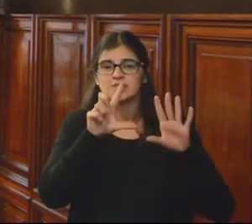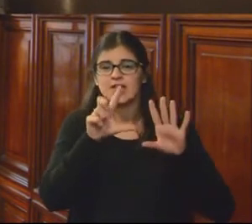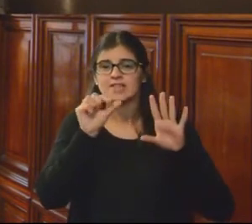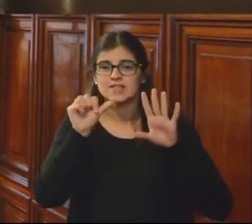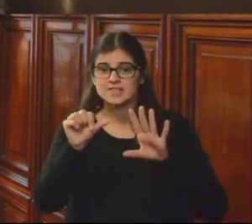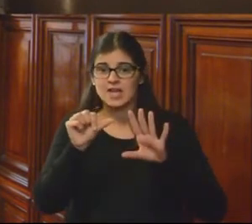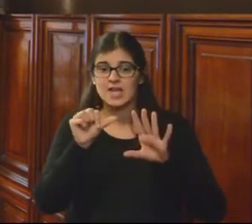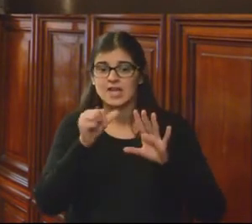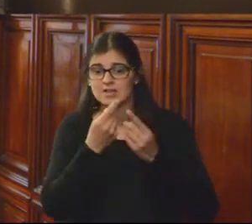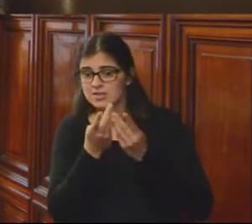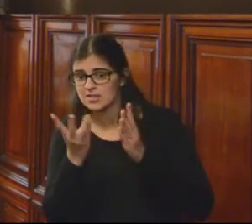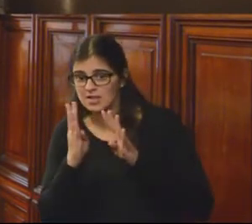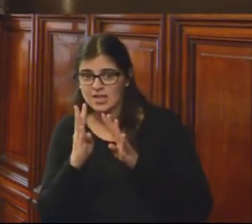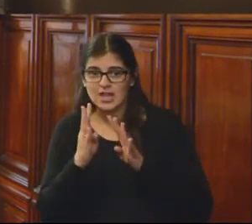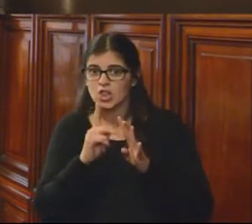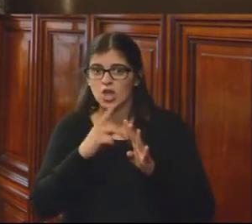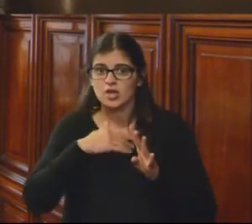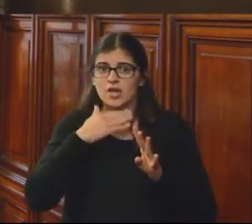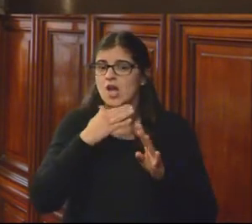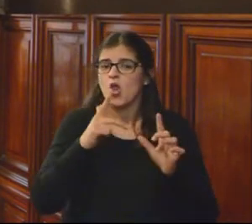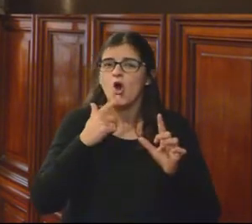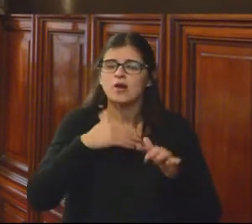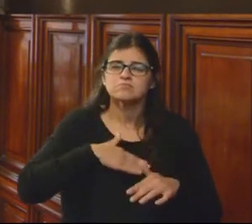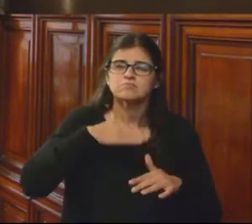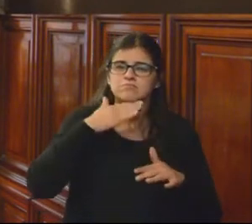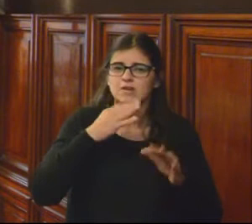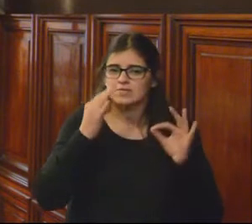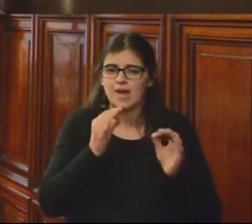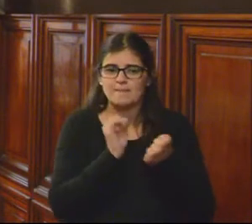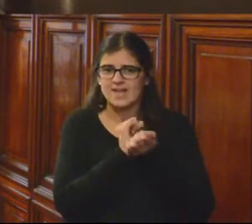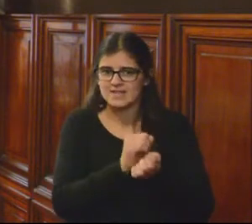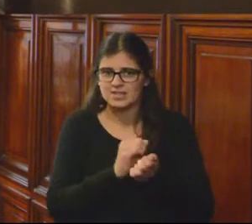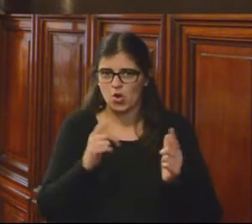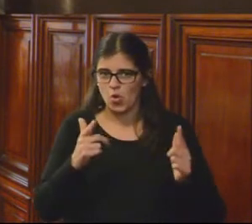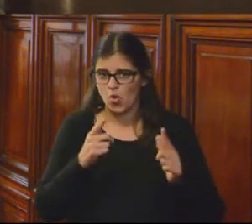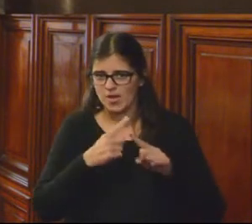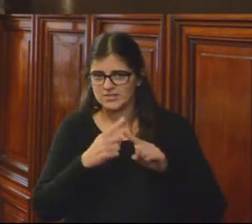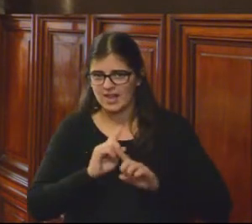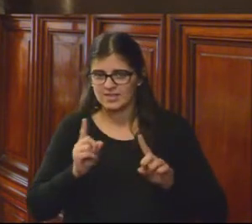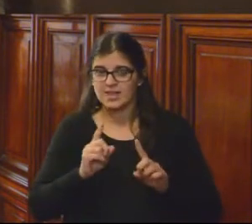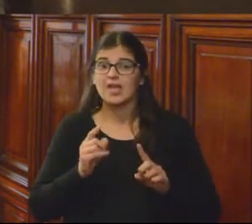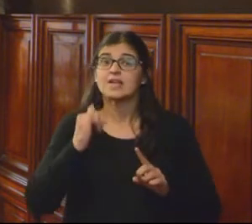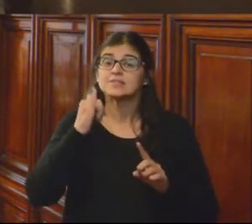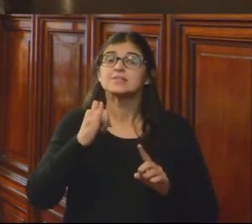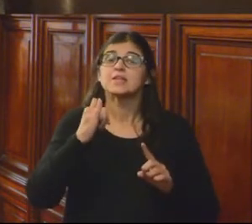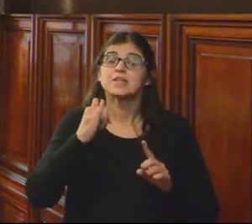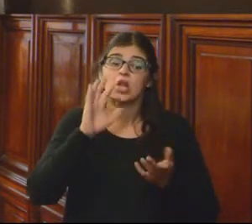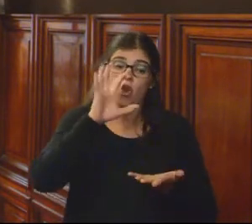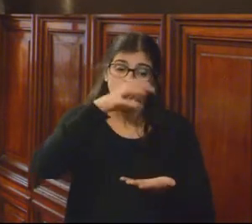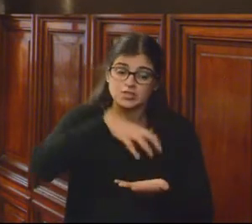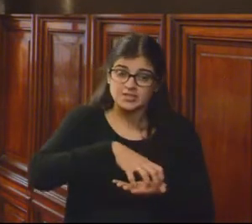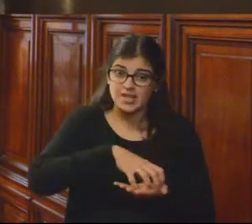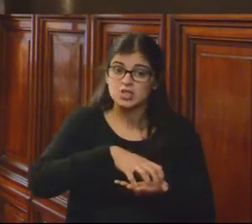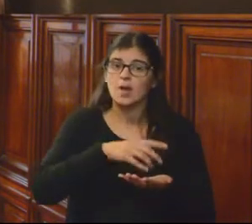82.376 plazas. Es decir, no existe hacinamiento en el sistema penitenciario. Otra cosa es los centros de